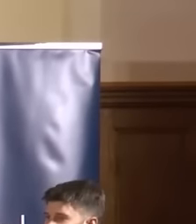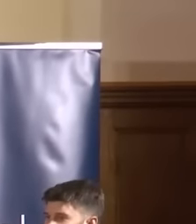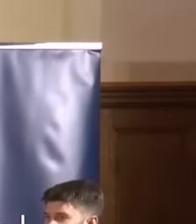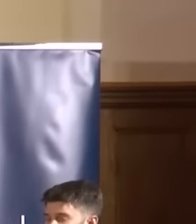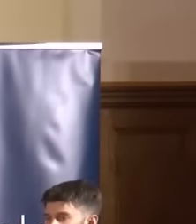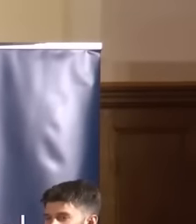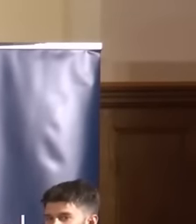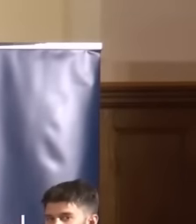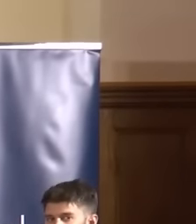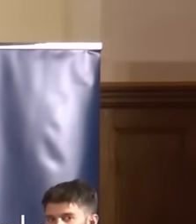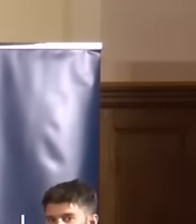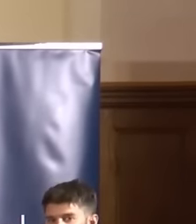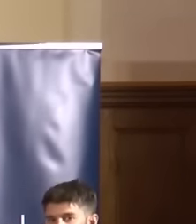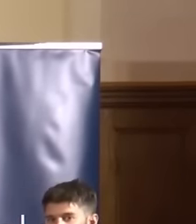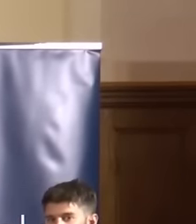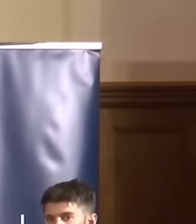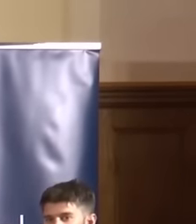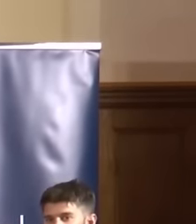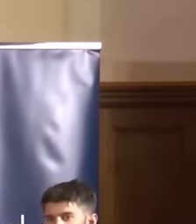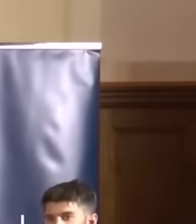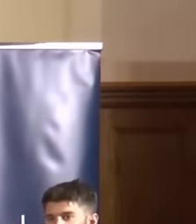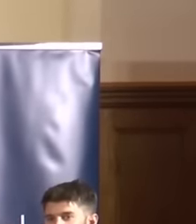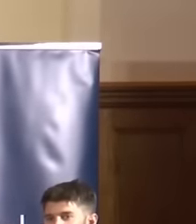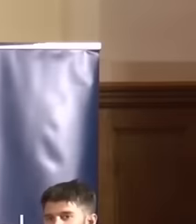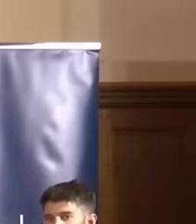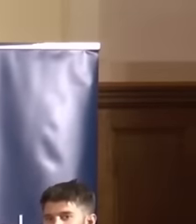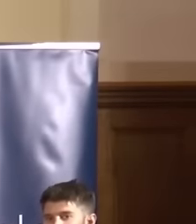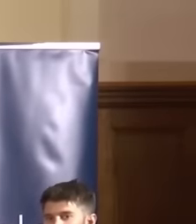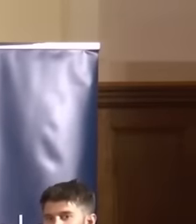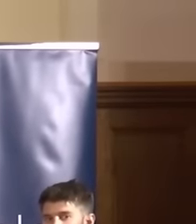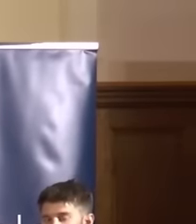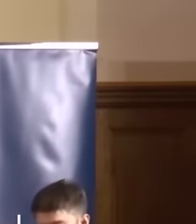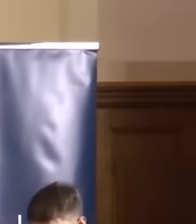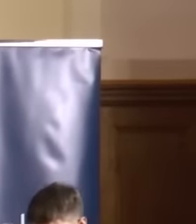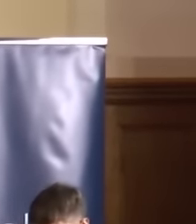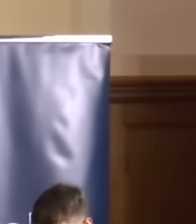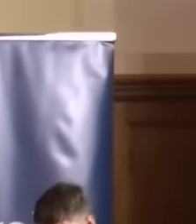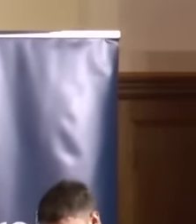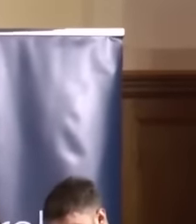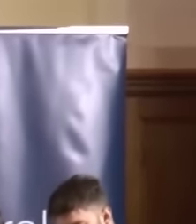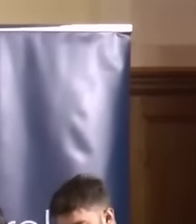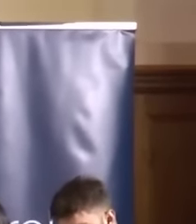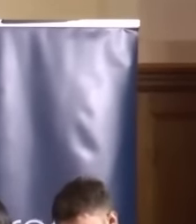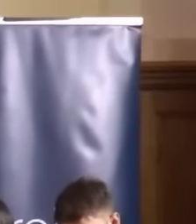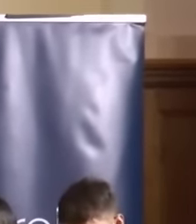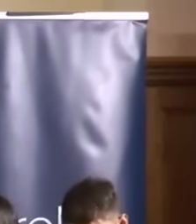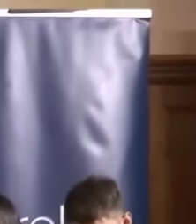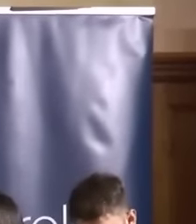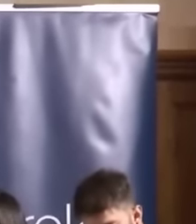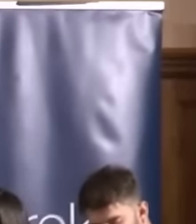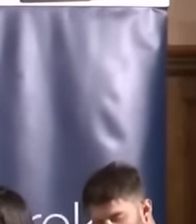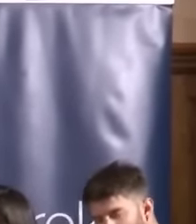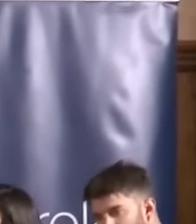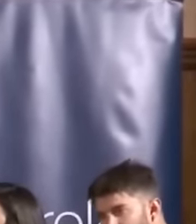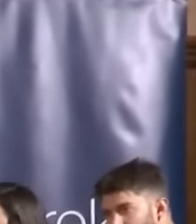militancia y tanta gente no apoyándonos en este momento tan importante porque ya ya estamos más o menos en